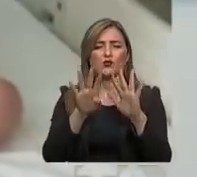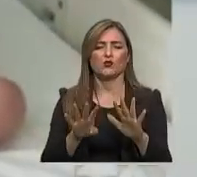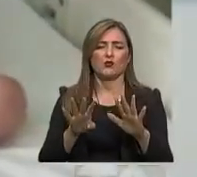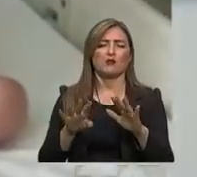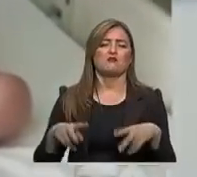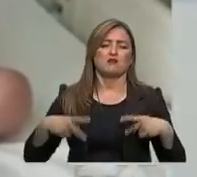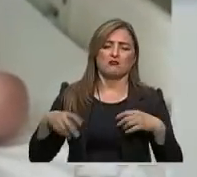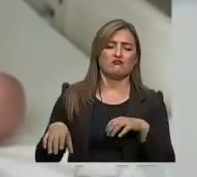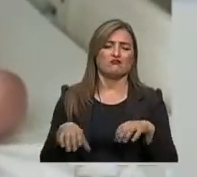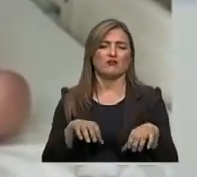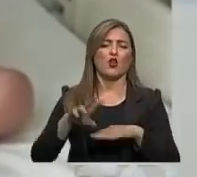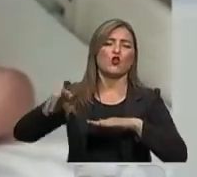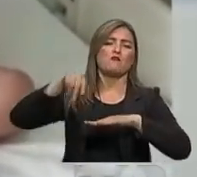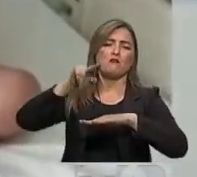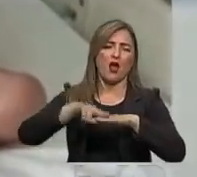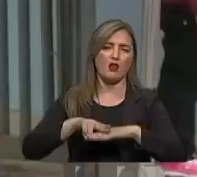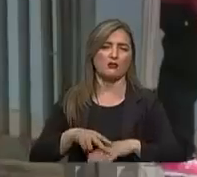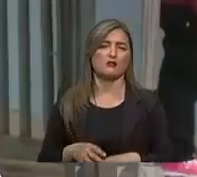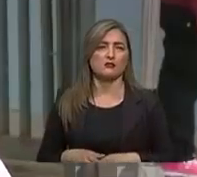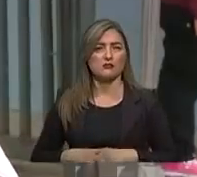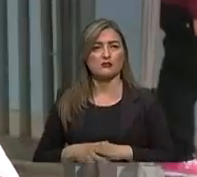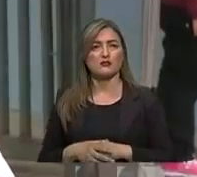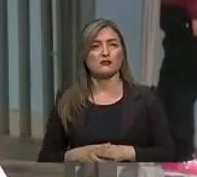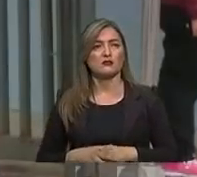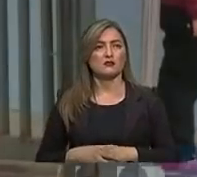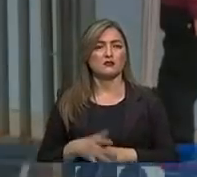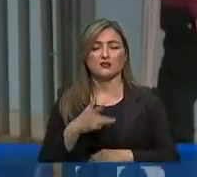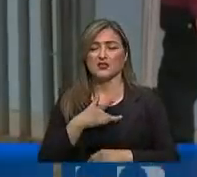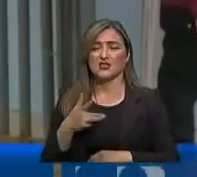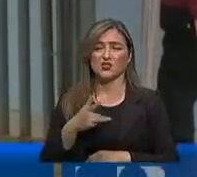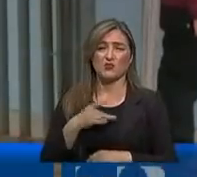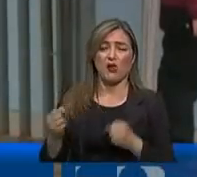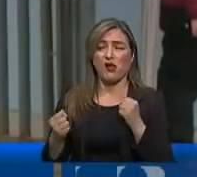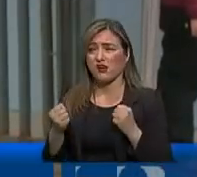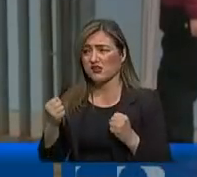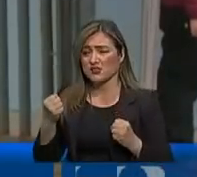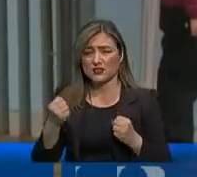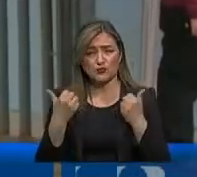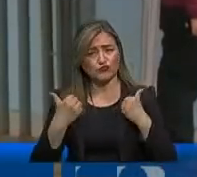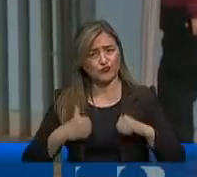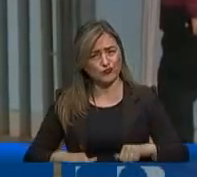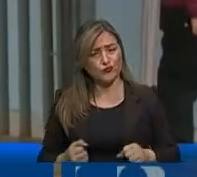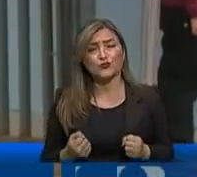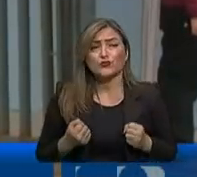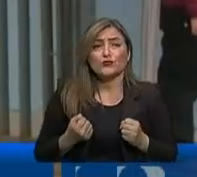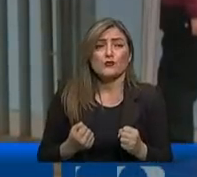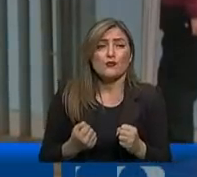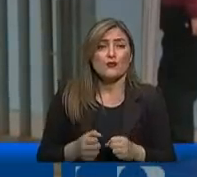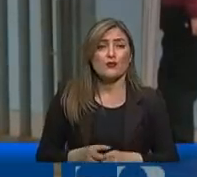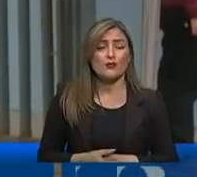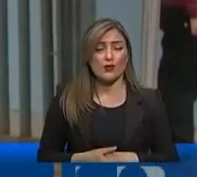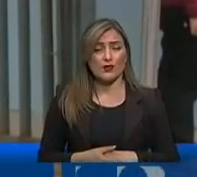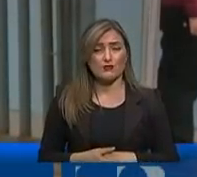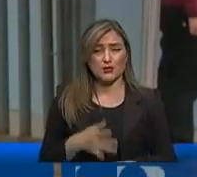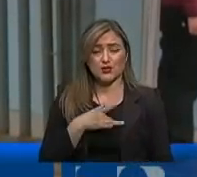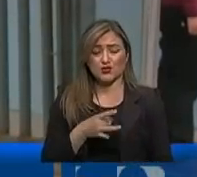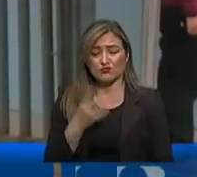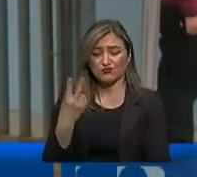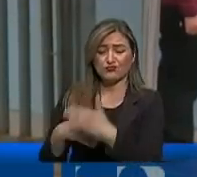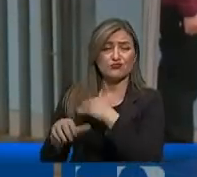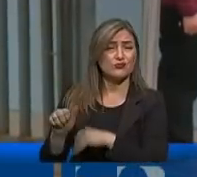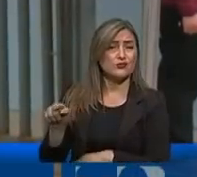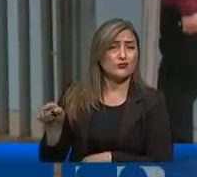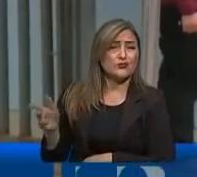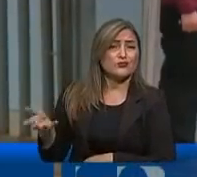realizar actividades de una niña de su edad. Me siento desesperada, siento mucha tristeza. El dolor de mi hija